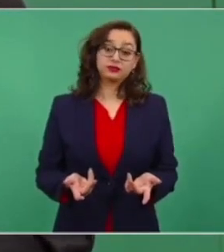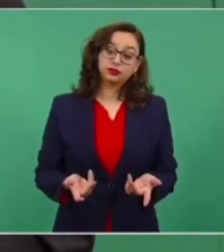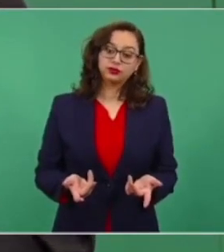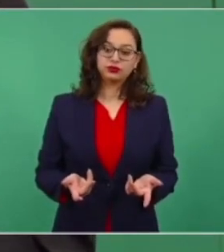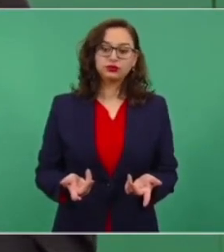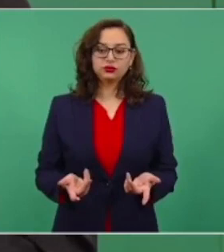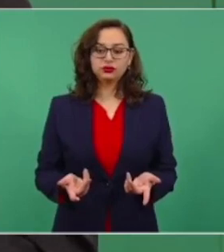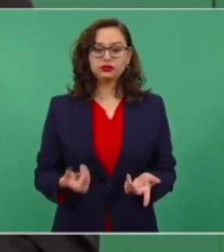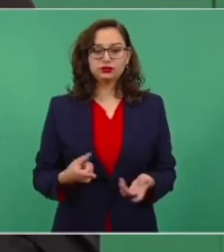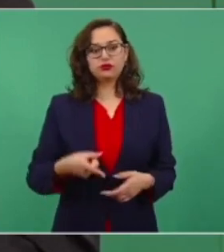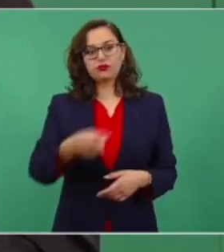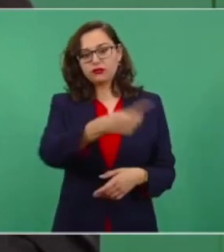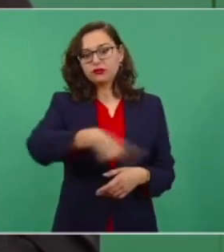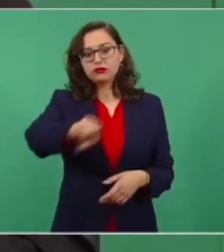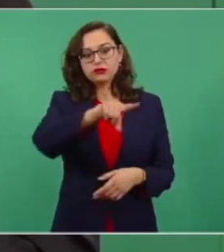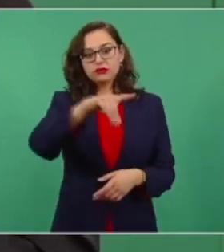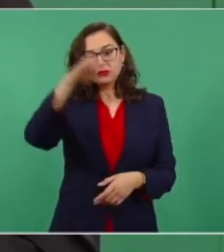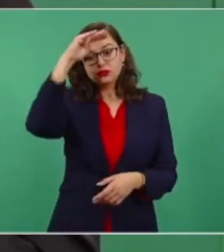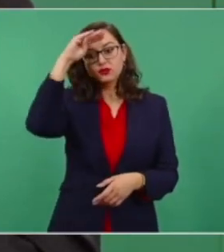se creyeron